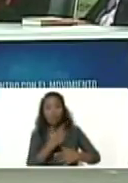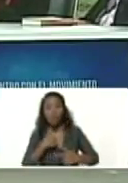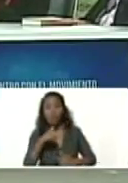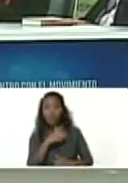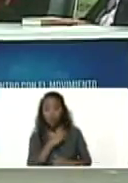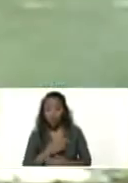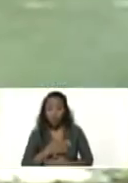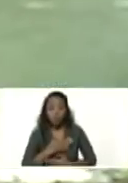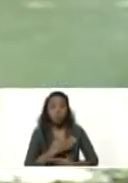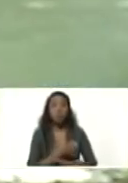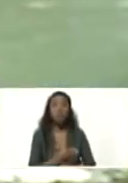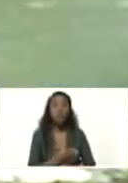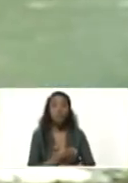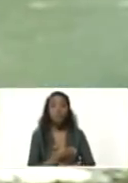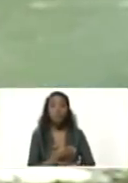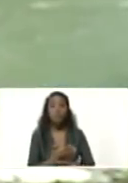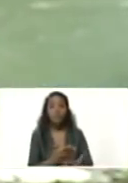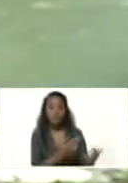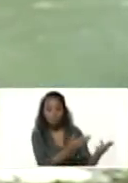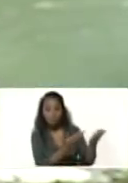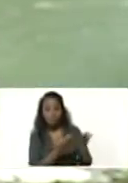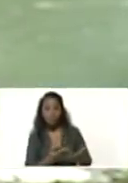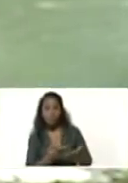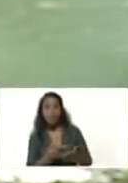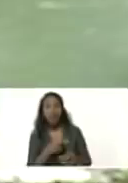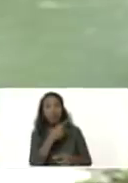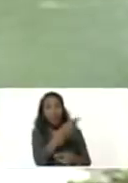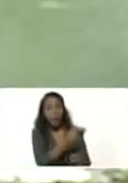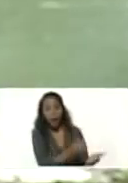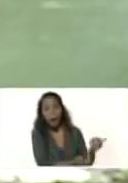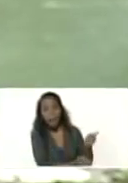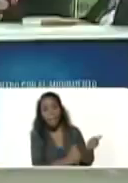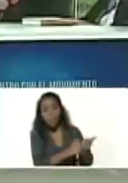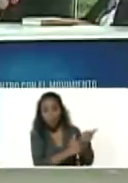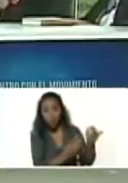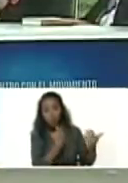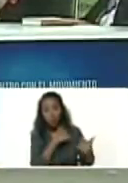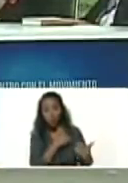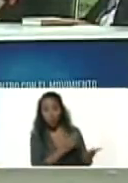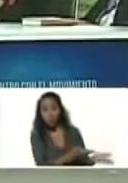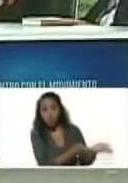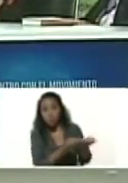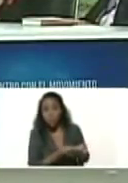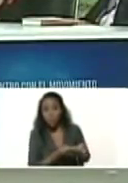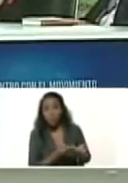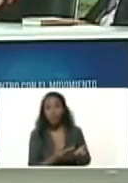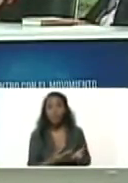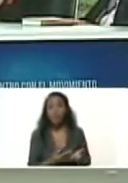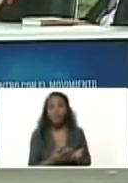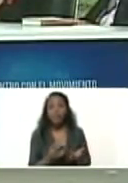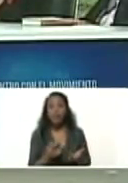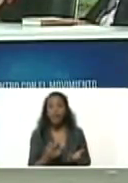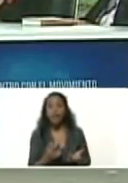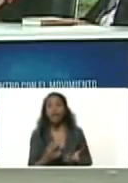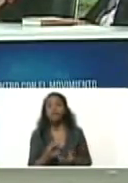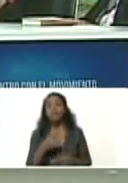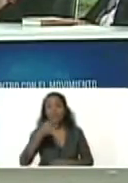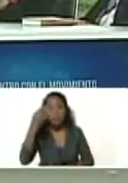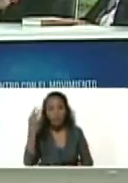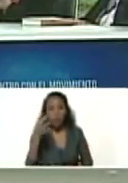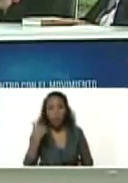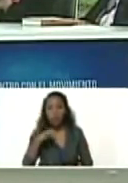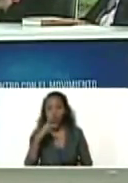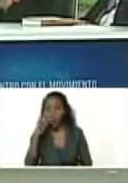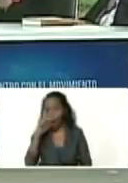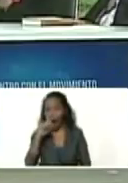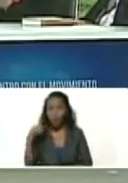pudiéramos recibir a través de usted, presidente, su mano generosa y amiga, seguramente que pasarán los años,